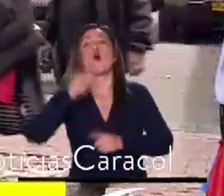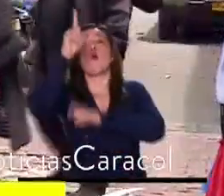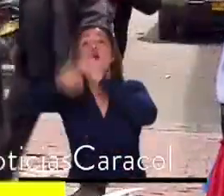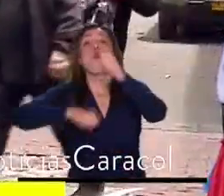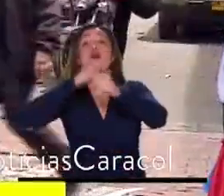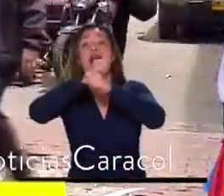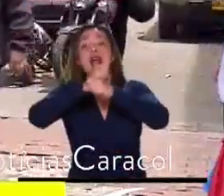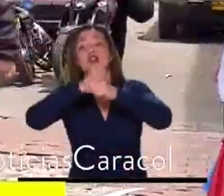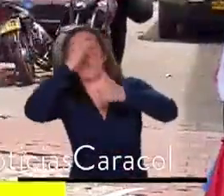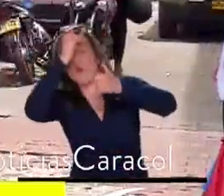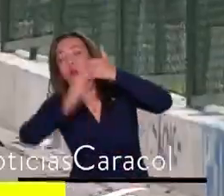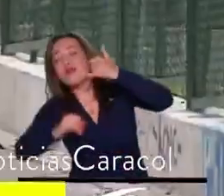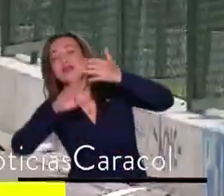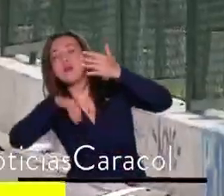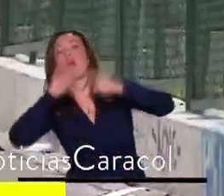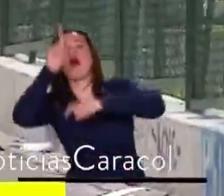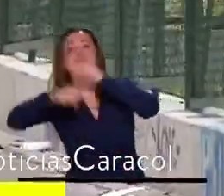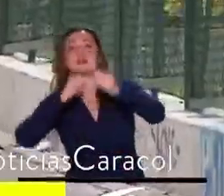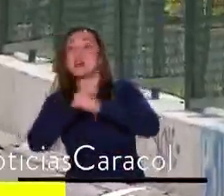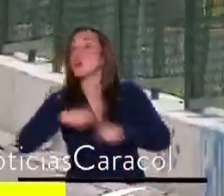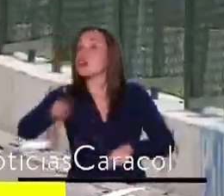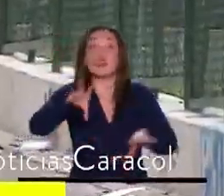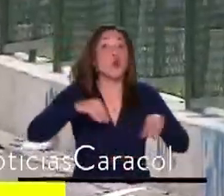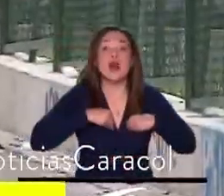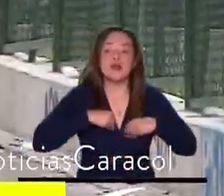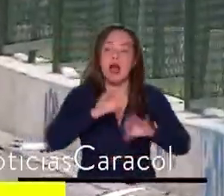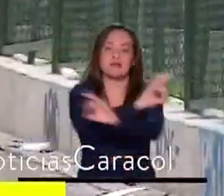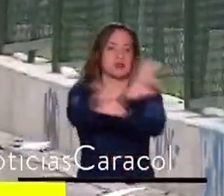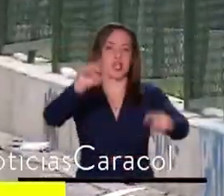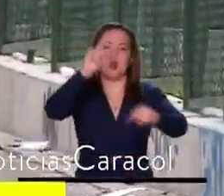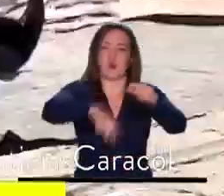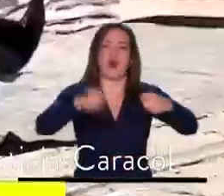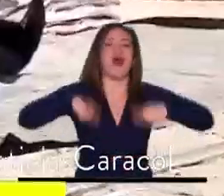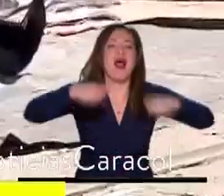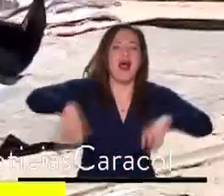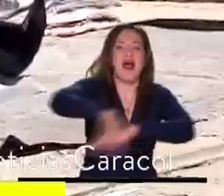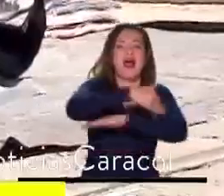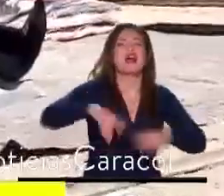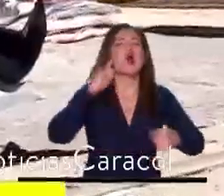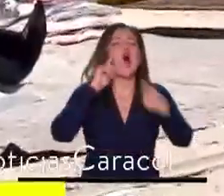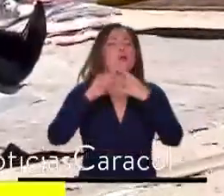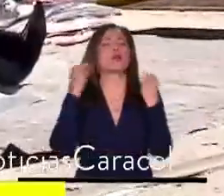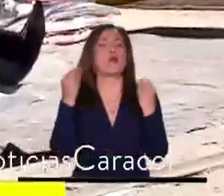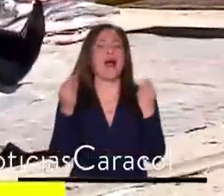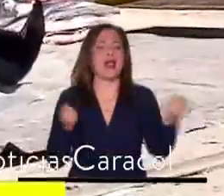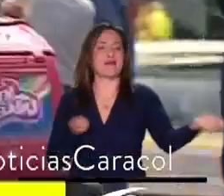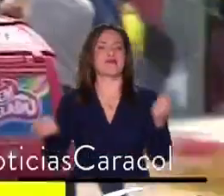lo acepten no podrían trabajar en la calle. La medida busca acabar con las bandas de microtráfico y